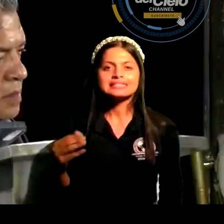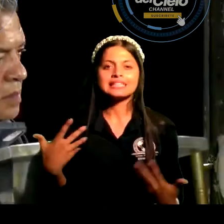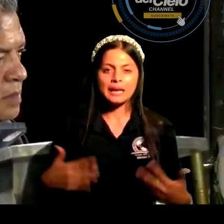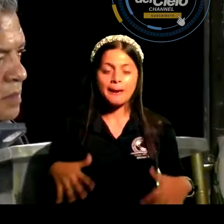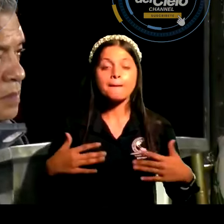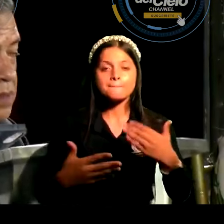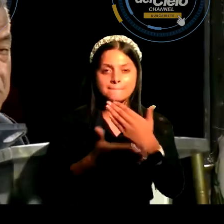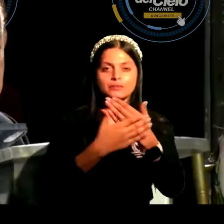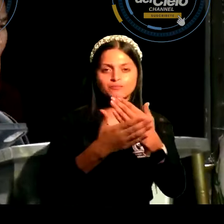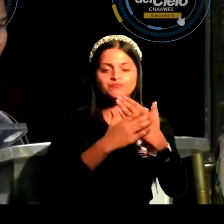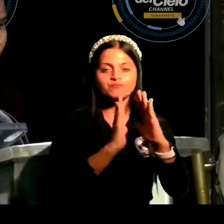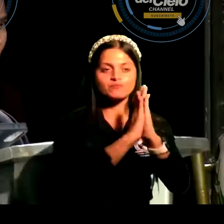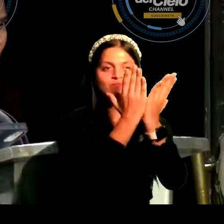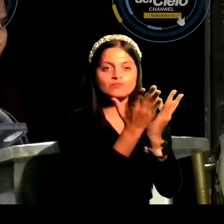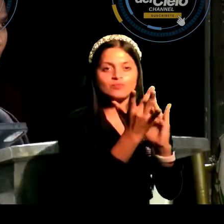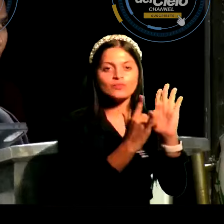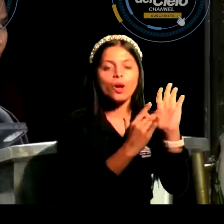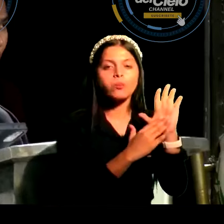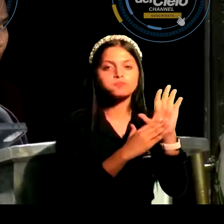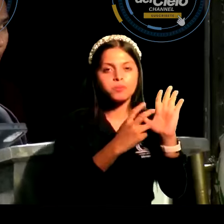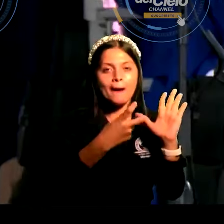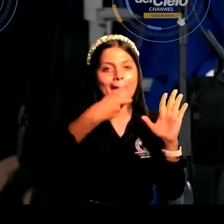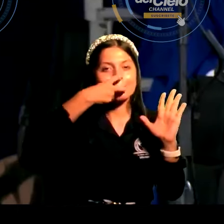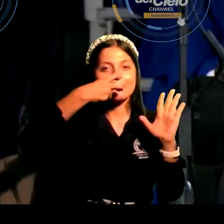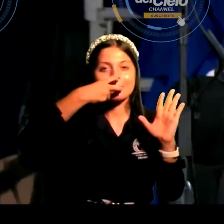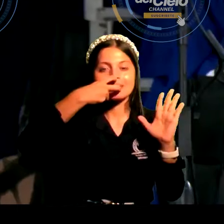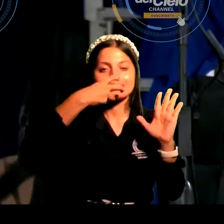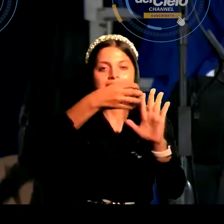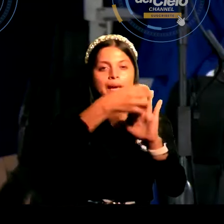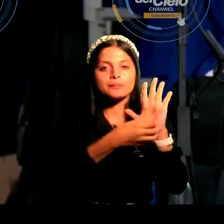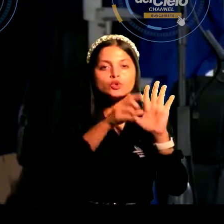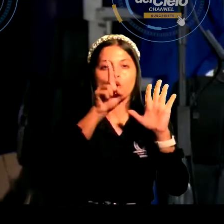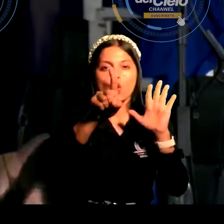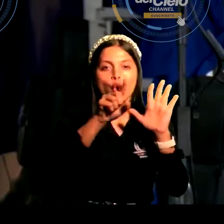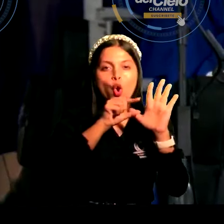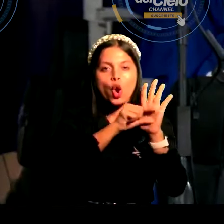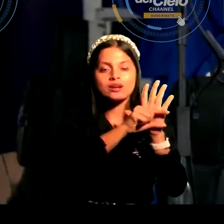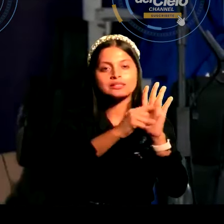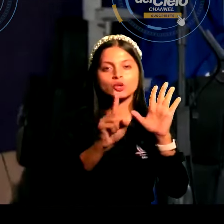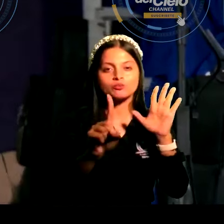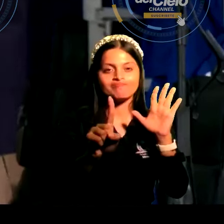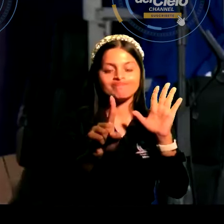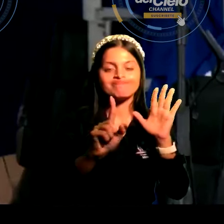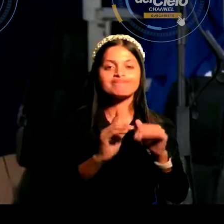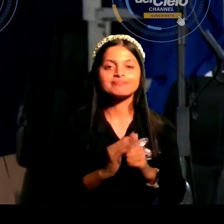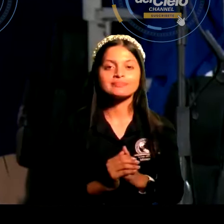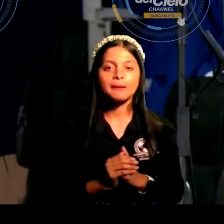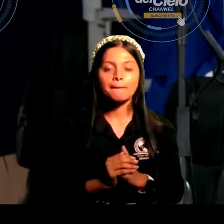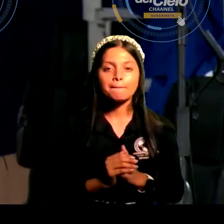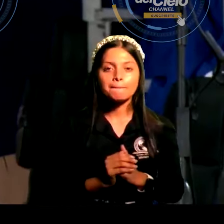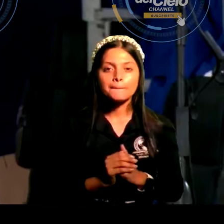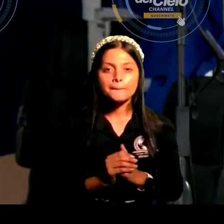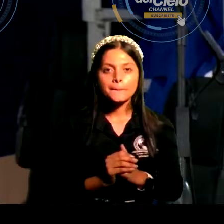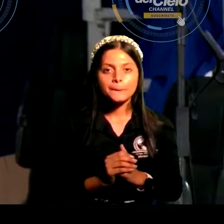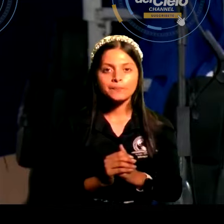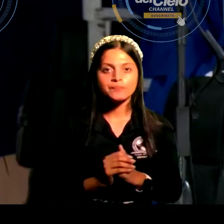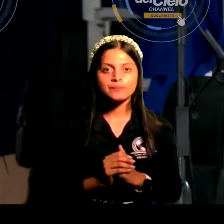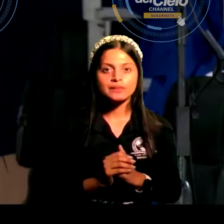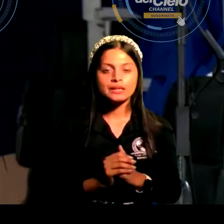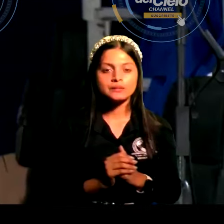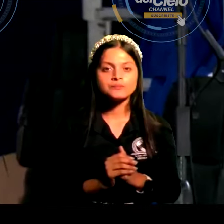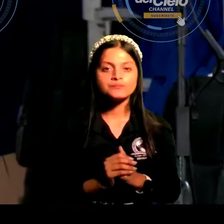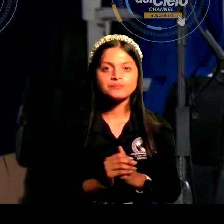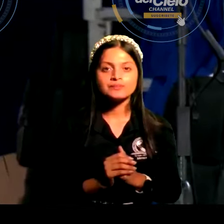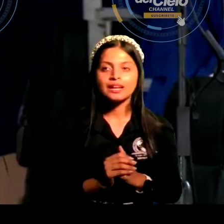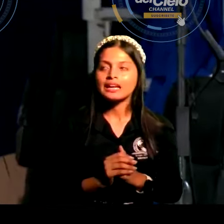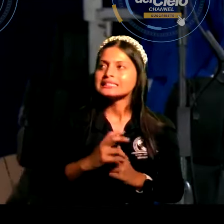1, del verso 1 en adelante. Y mire lo que dice: visión de Isaías,